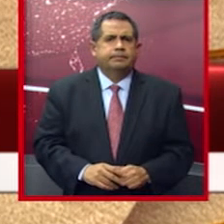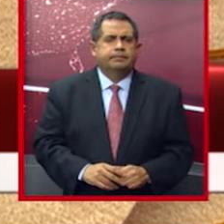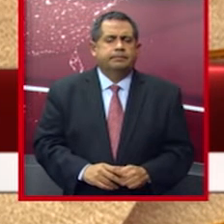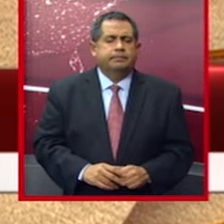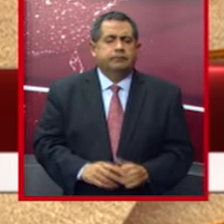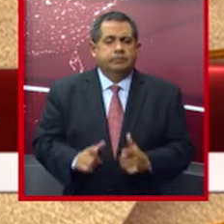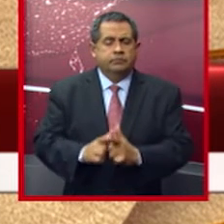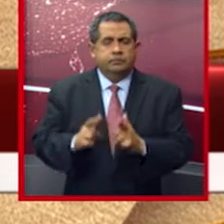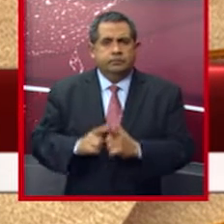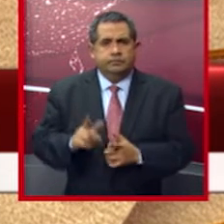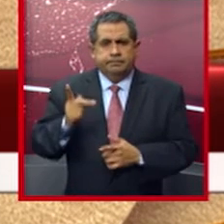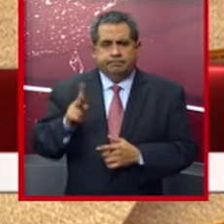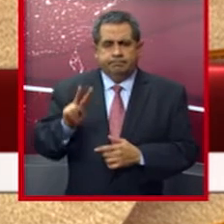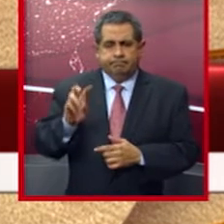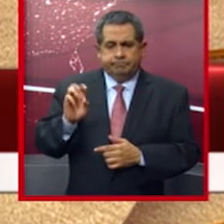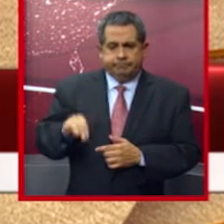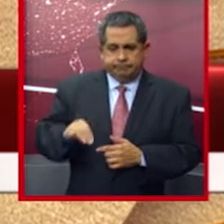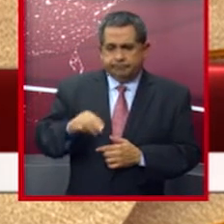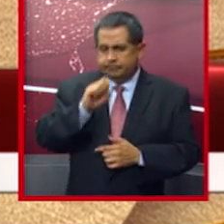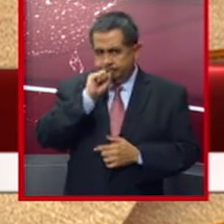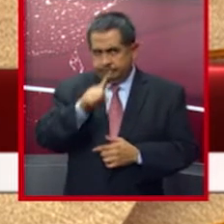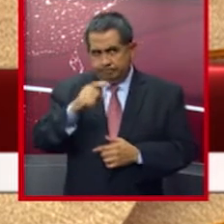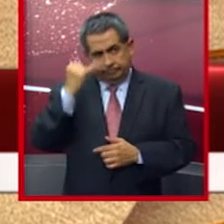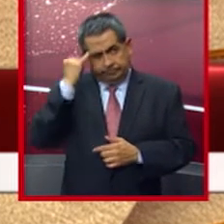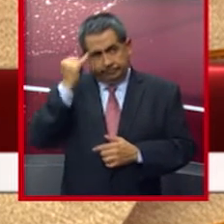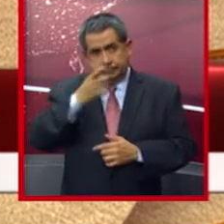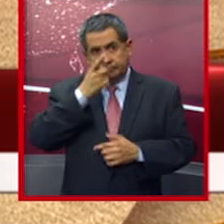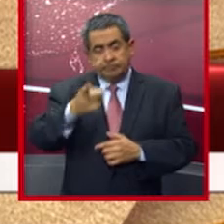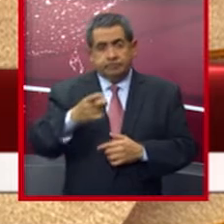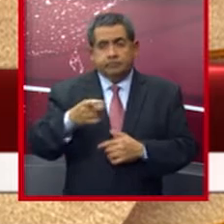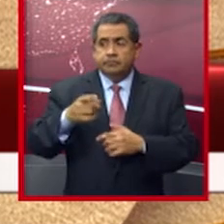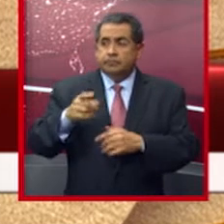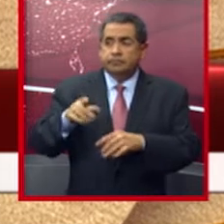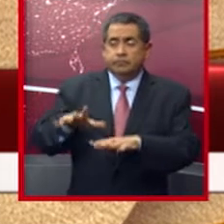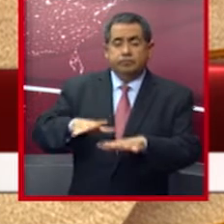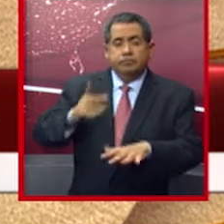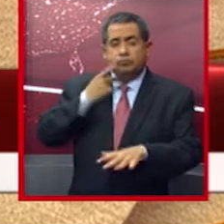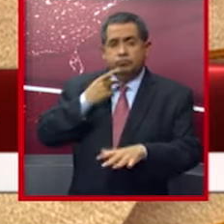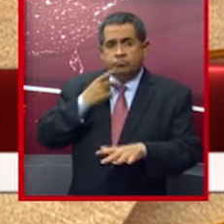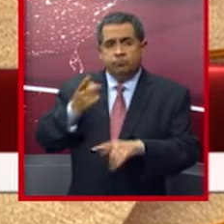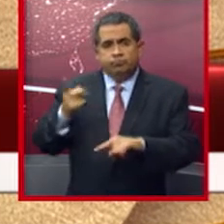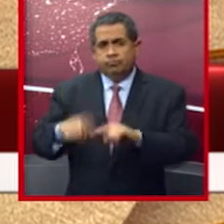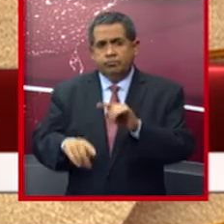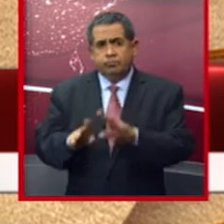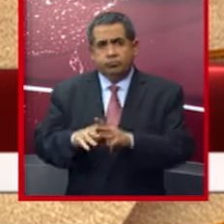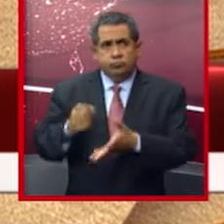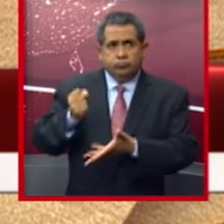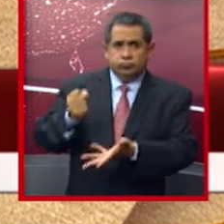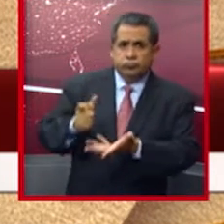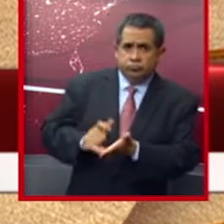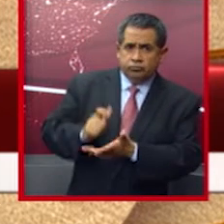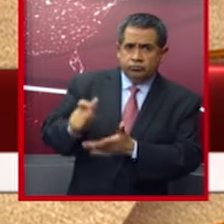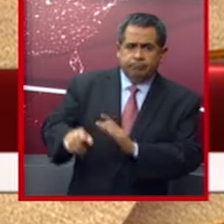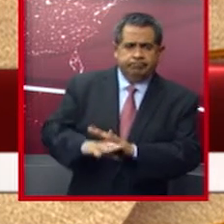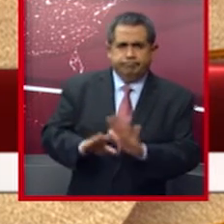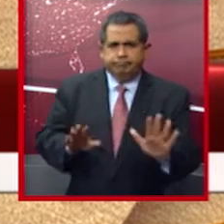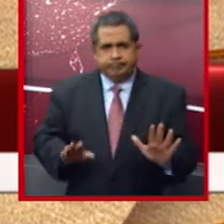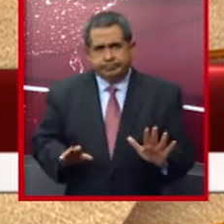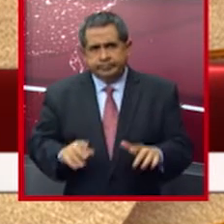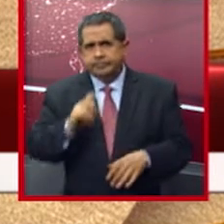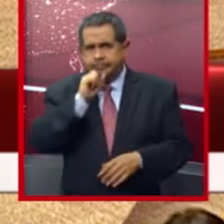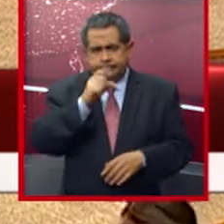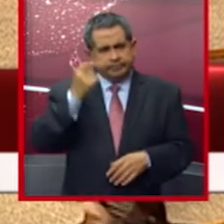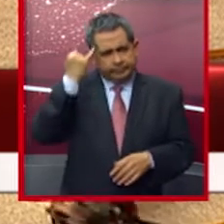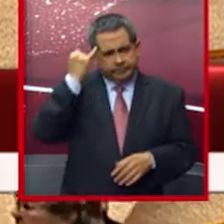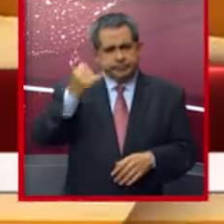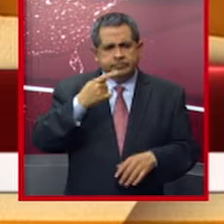La fracción del Partido Verde Ecologista para transformar el sistema político mexicano, como eliminar el financiamiento público, se pronunció también por